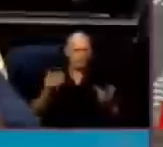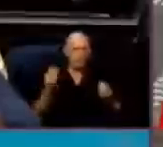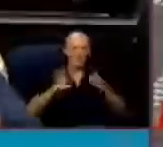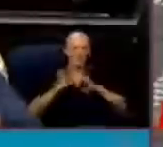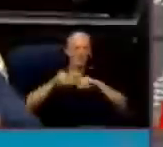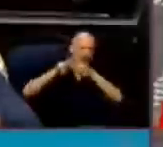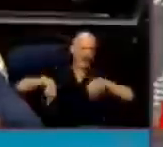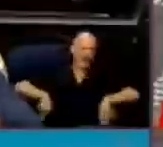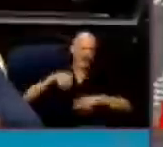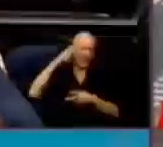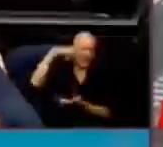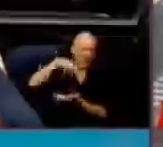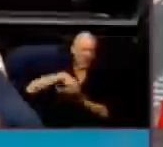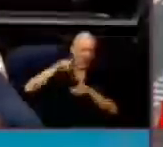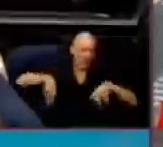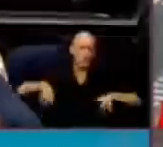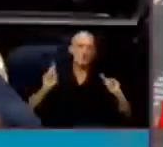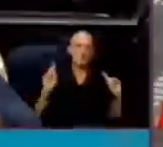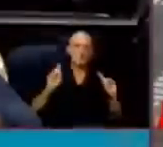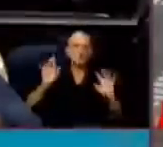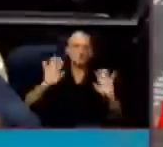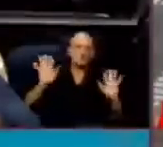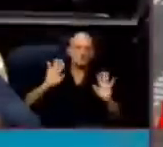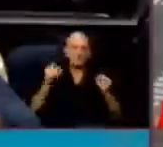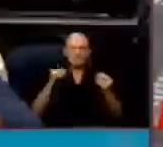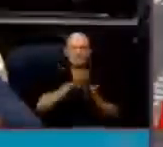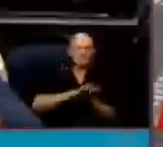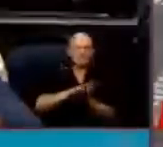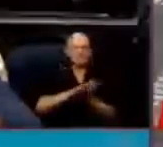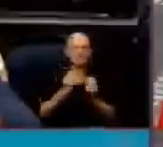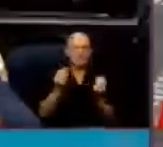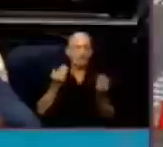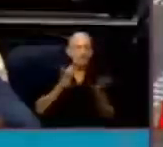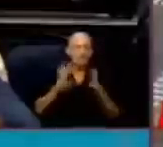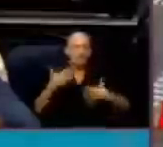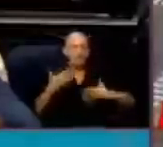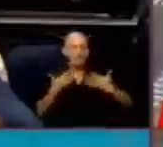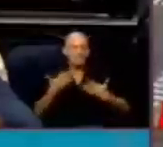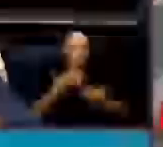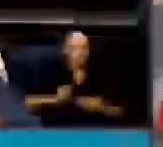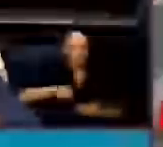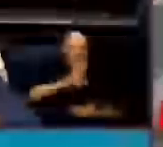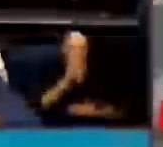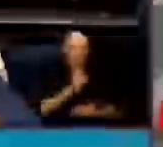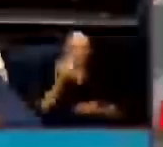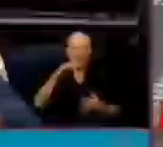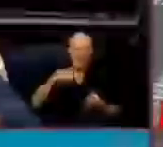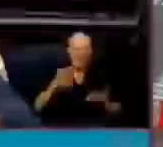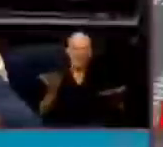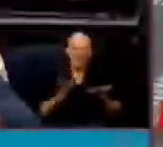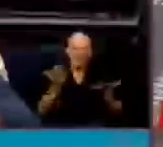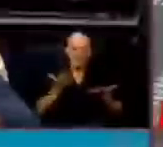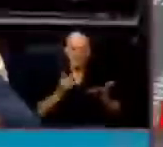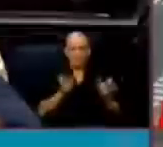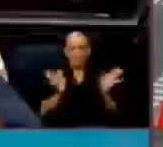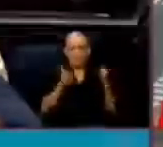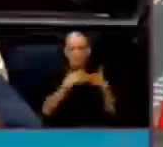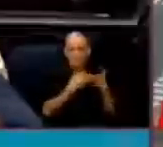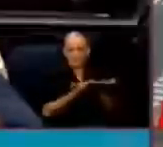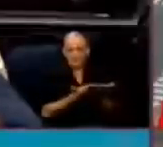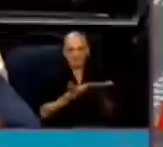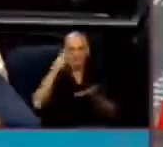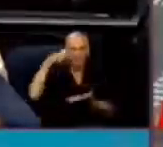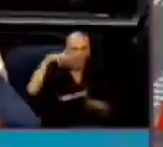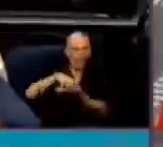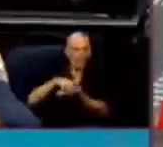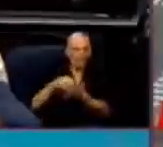35. Máximo tendría que ser 15. De la importación, patrón. Sí, de la importación. No, pero lo que digo es, detrás de eso también es cierto, hay un complejo